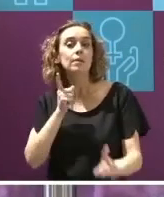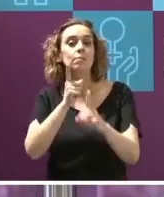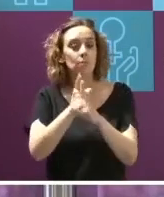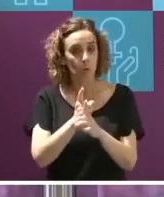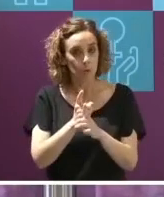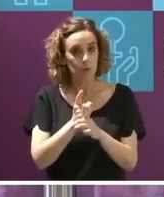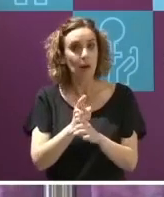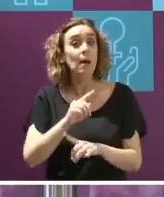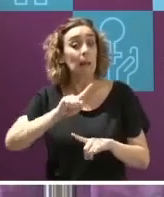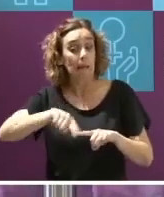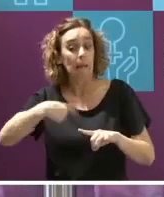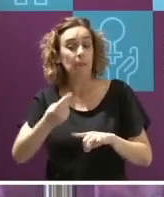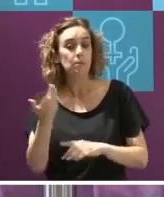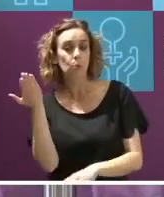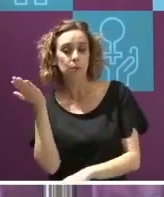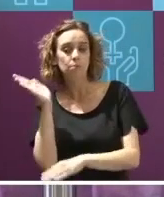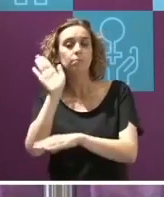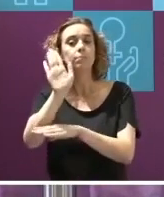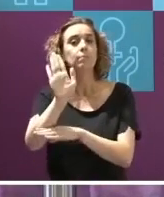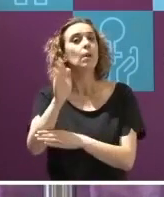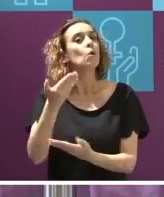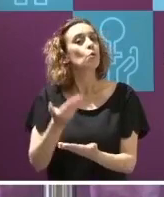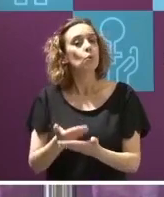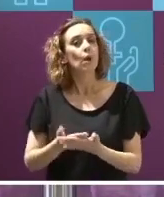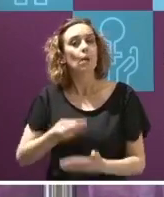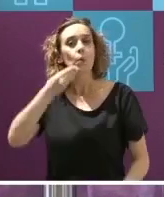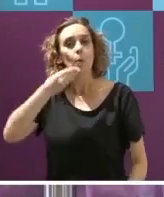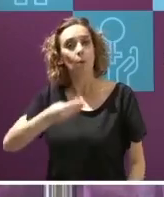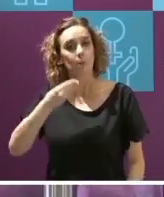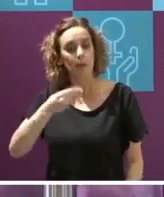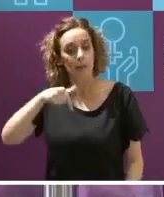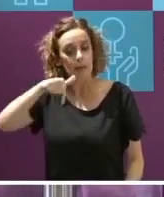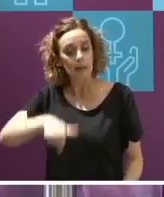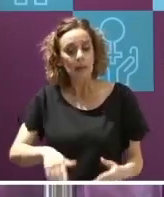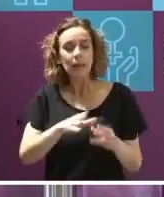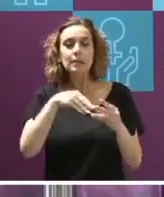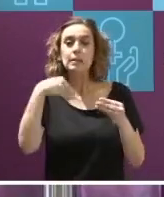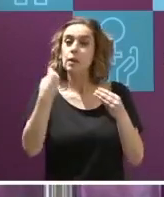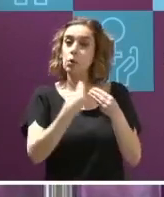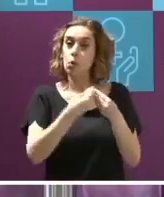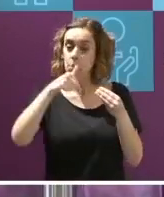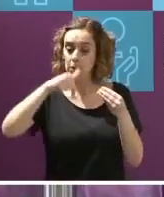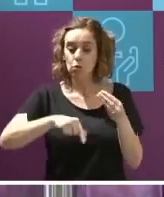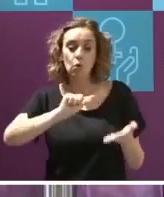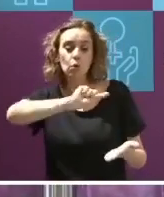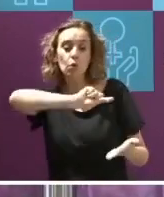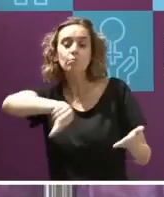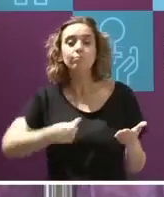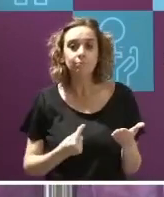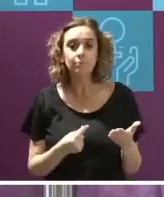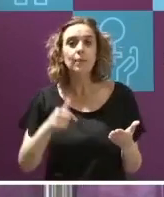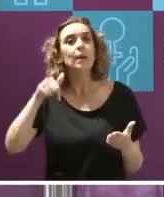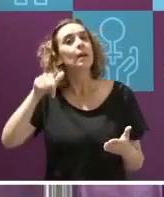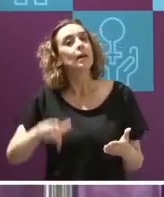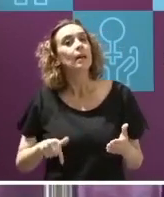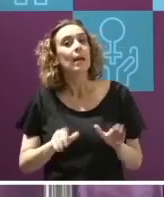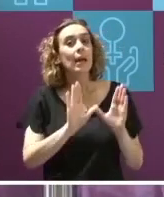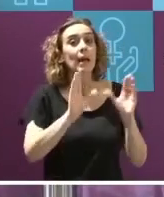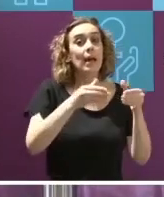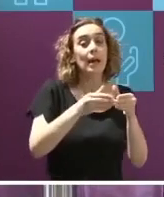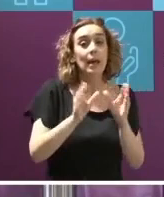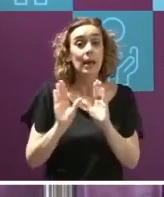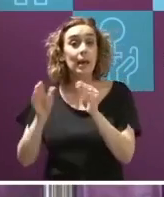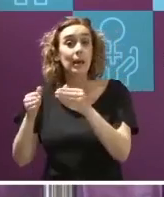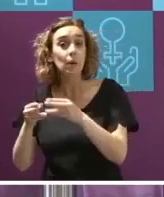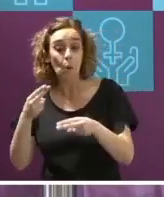vamos a presentar y que ya es una buena prueba de ello. Asimismo, este documento que hoy firmamos es también el garante de que los estupendos equipos que